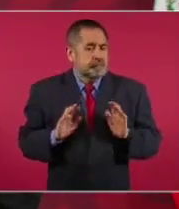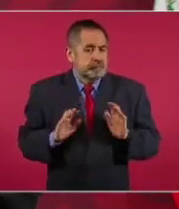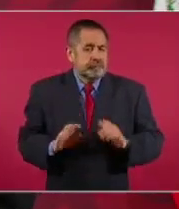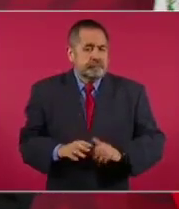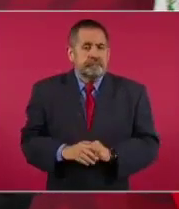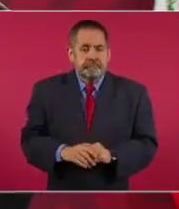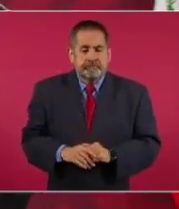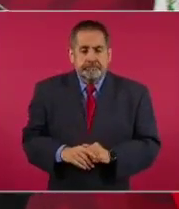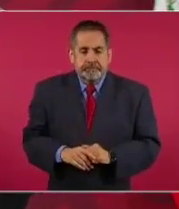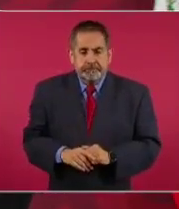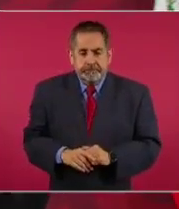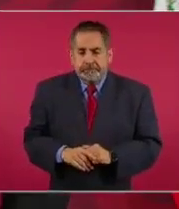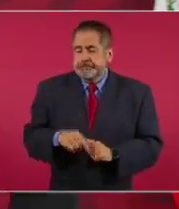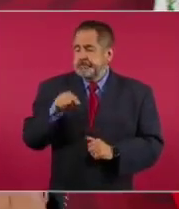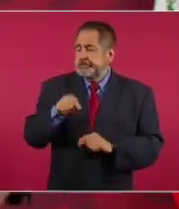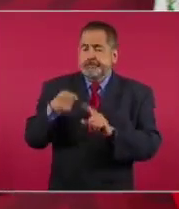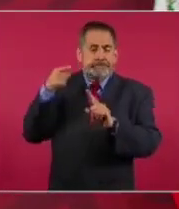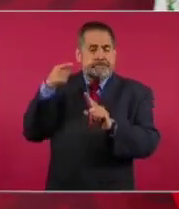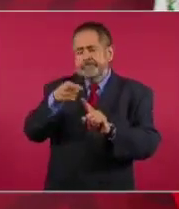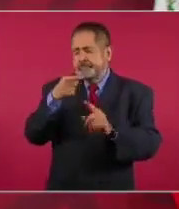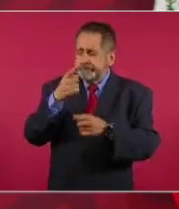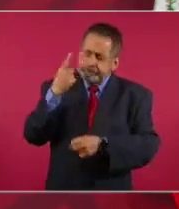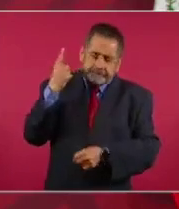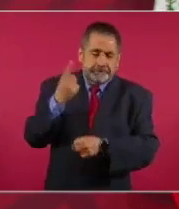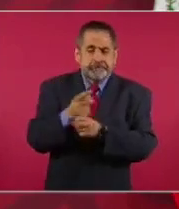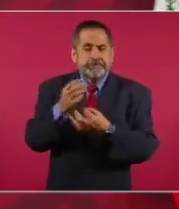aquí el interés Superior